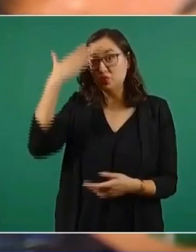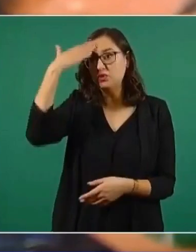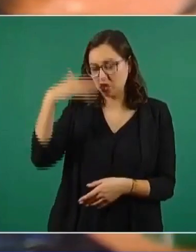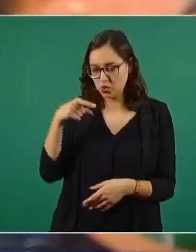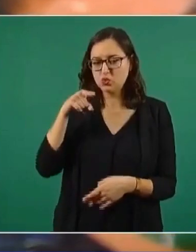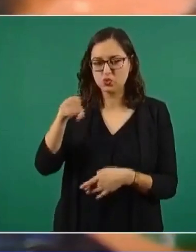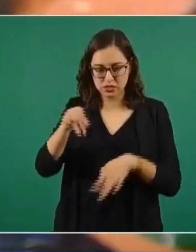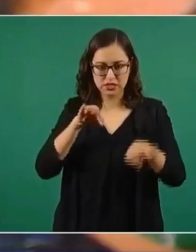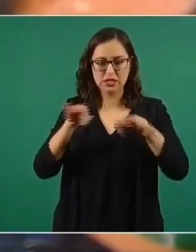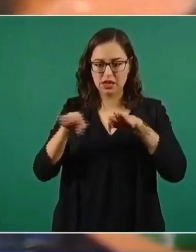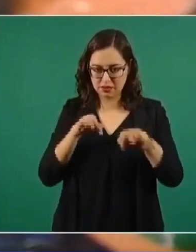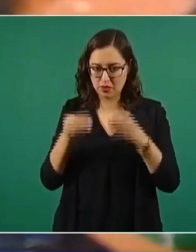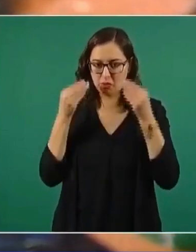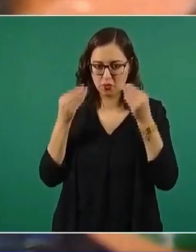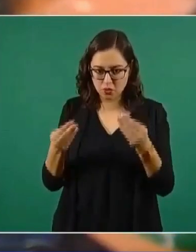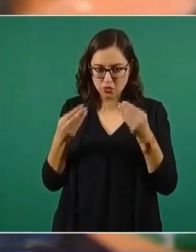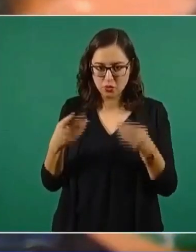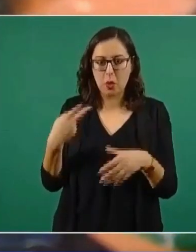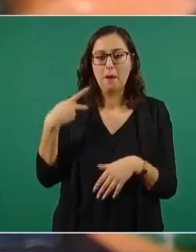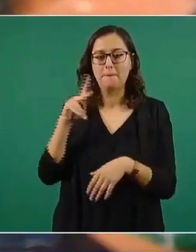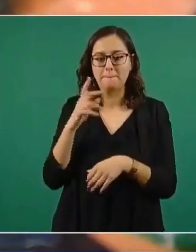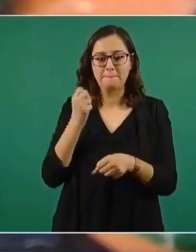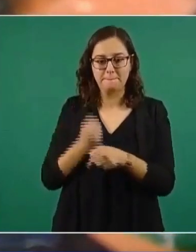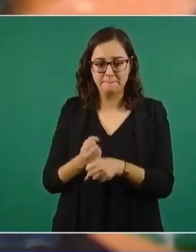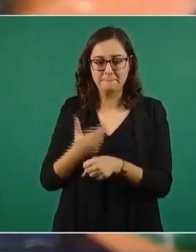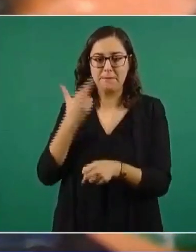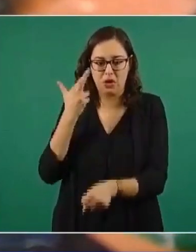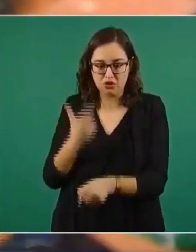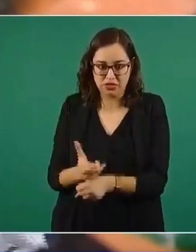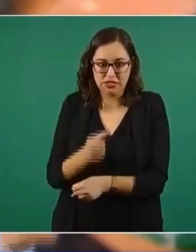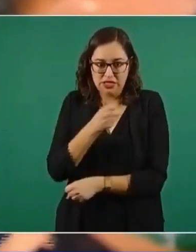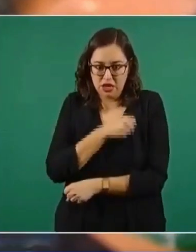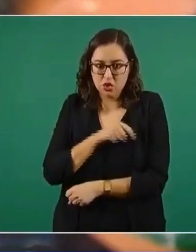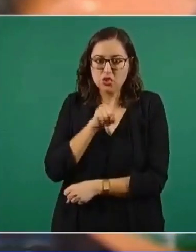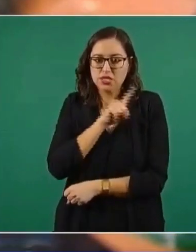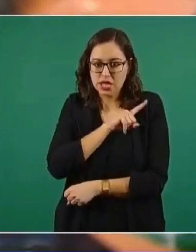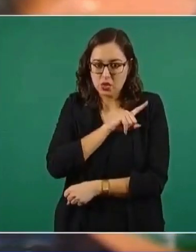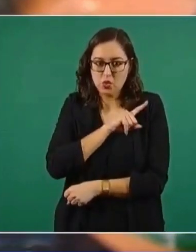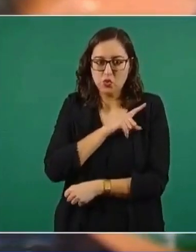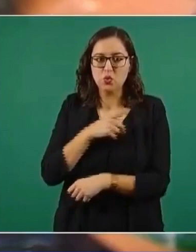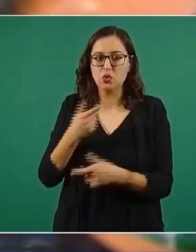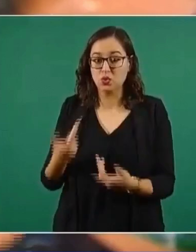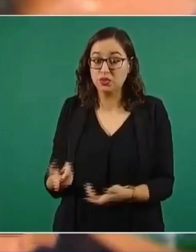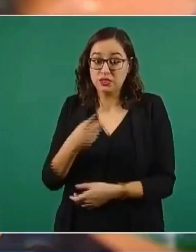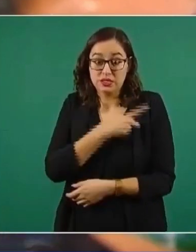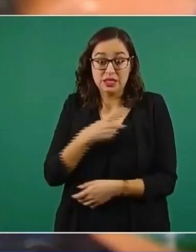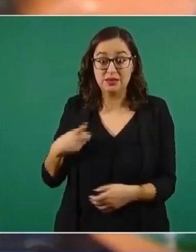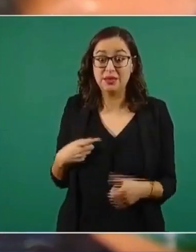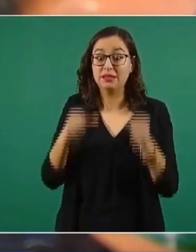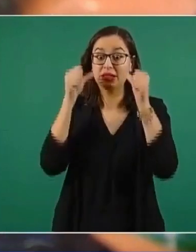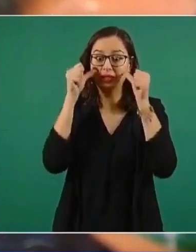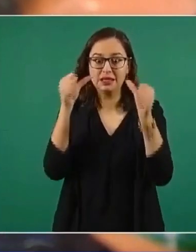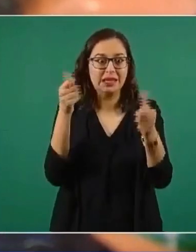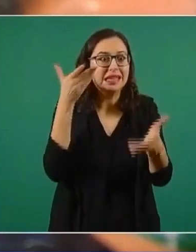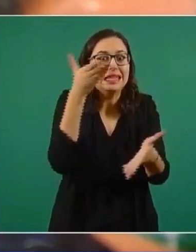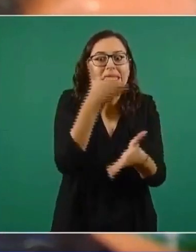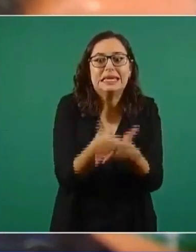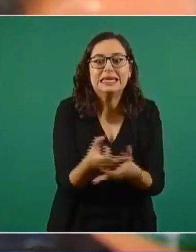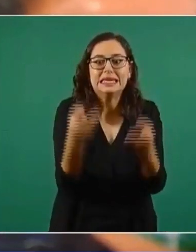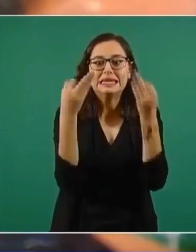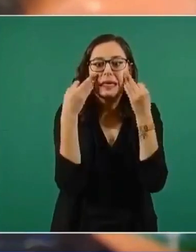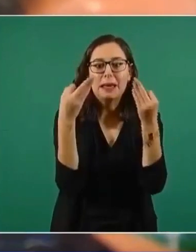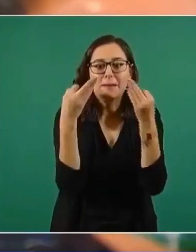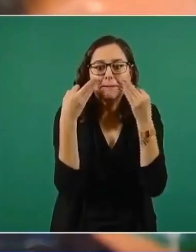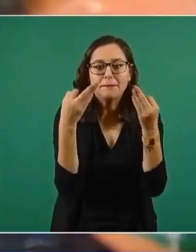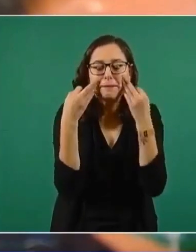pero para eso están sus secretarios de Estado, en este caso el de Salud o sus secretarios, que se den vuelta, porque finalmente los estados